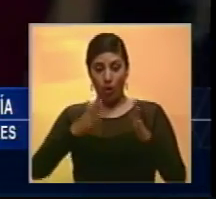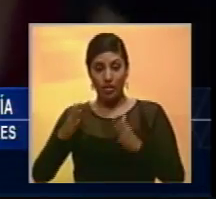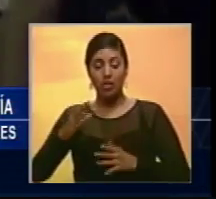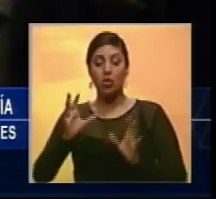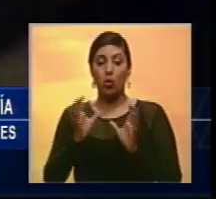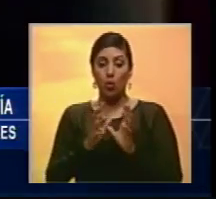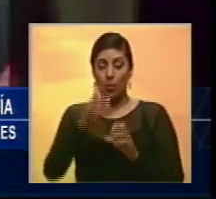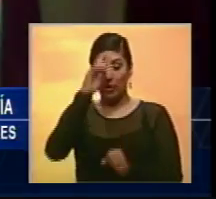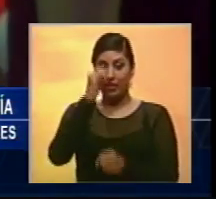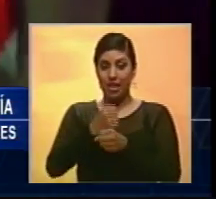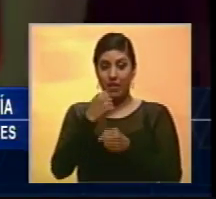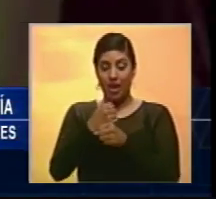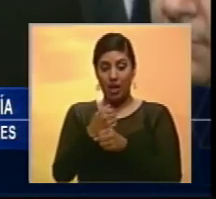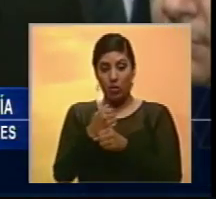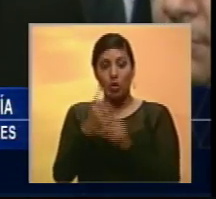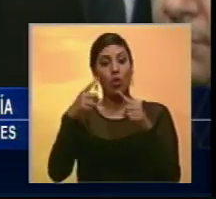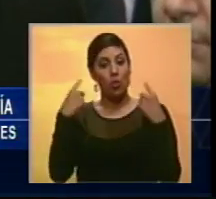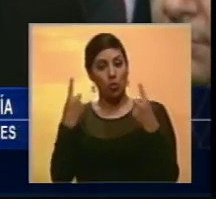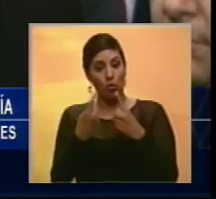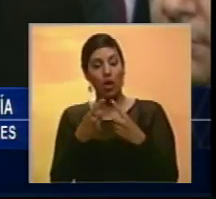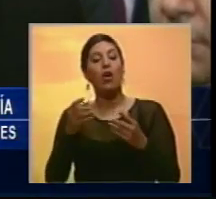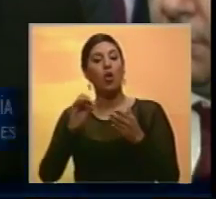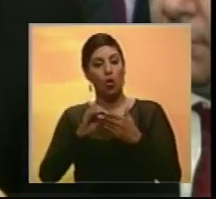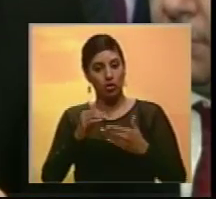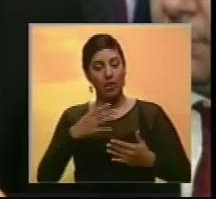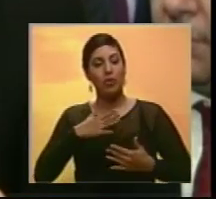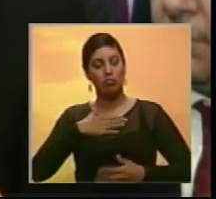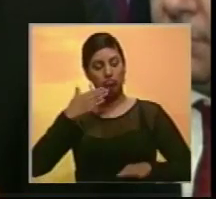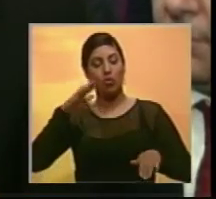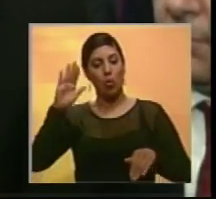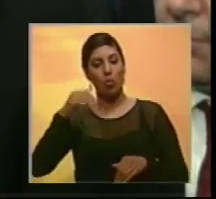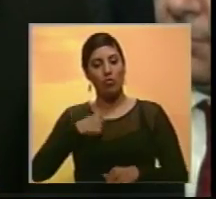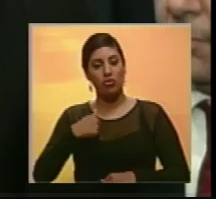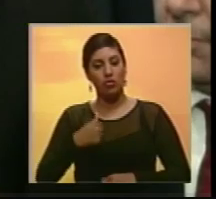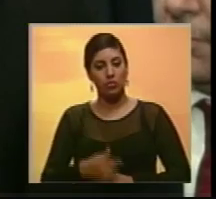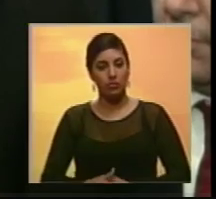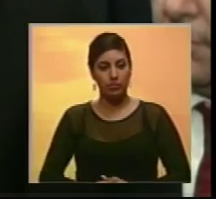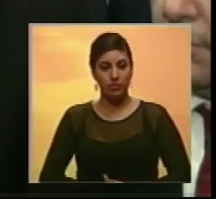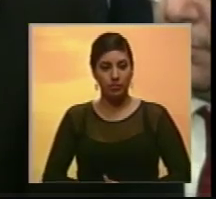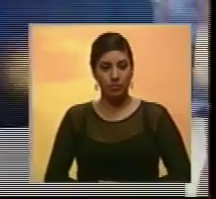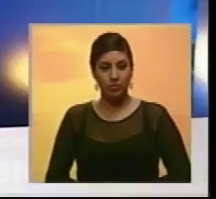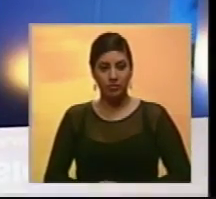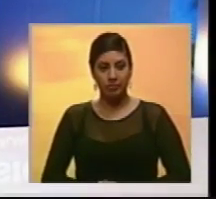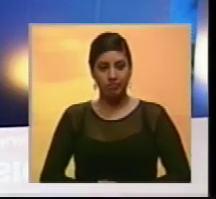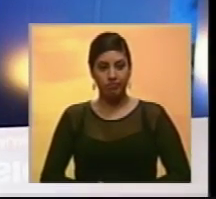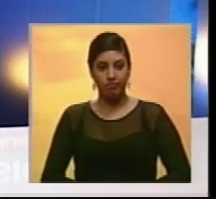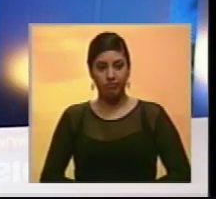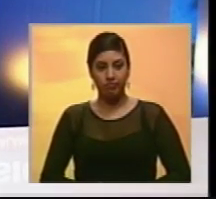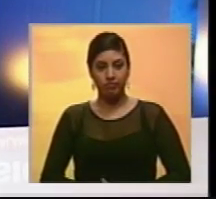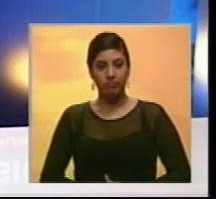Partido de los Trabajadores del Kurdistán reivindicó la autoría de ambos ataques.